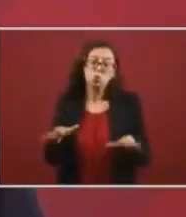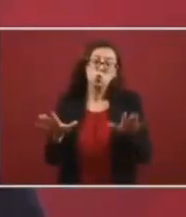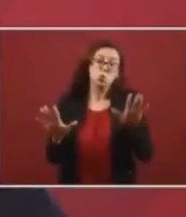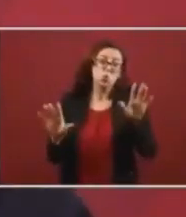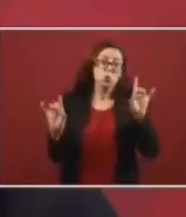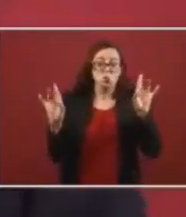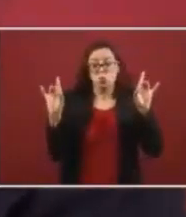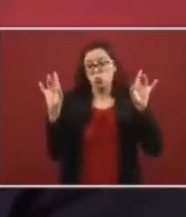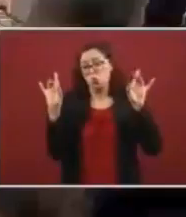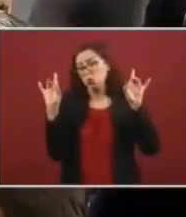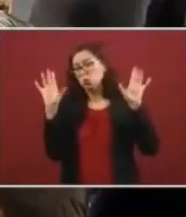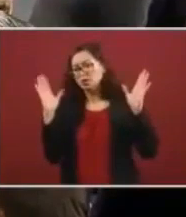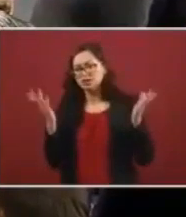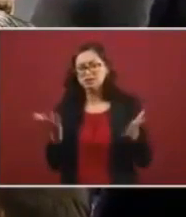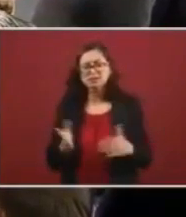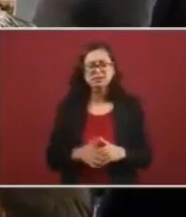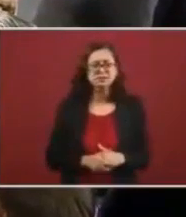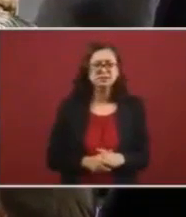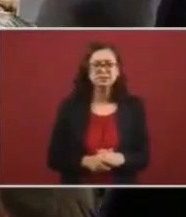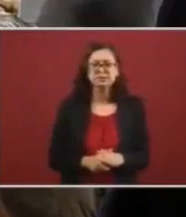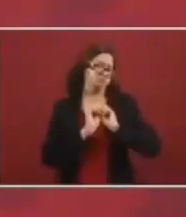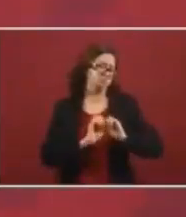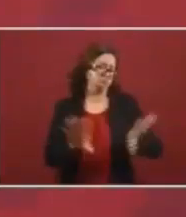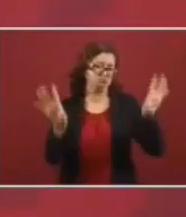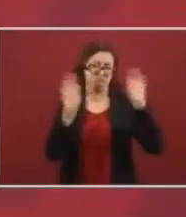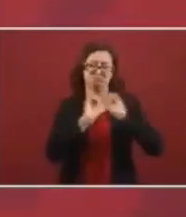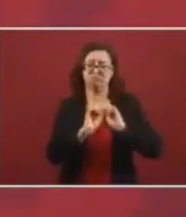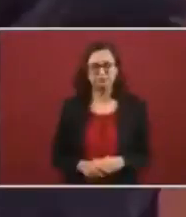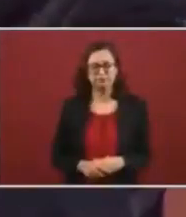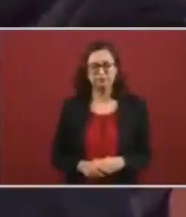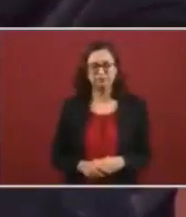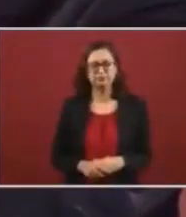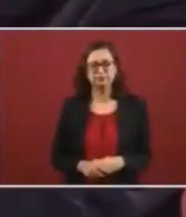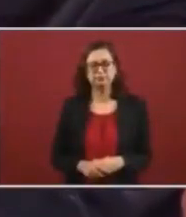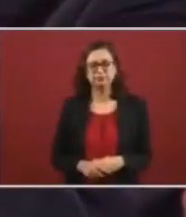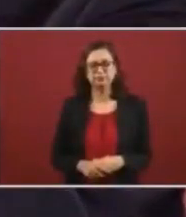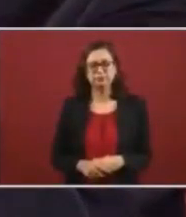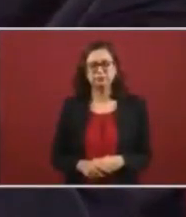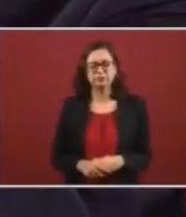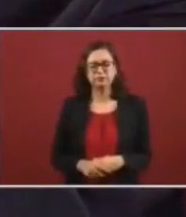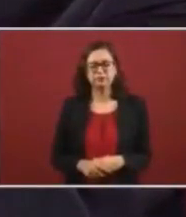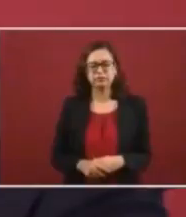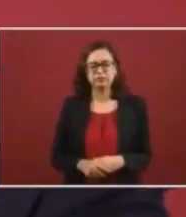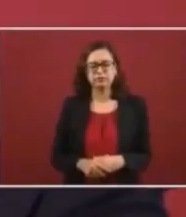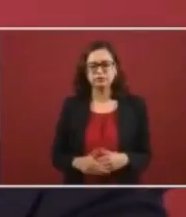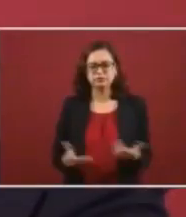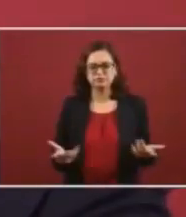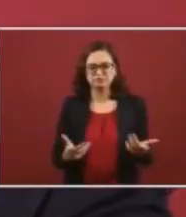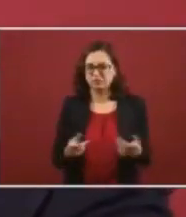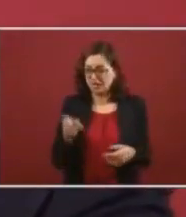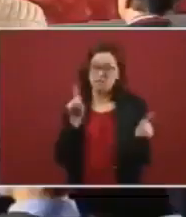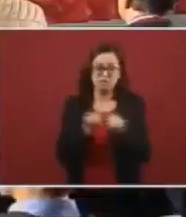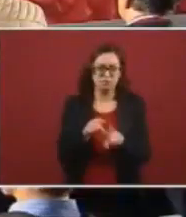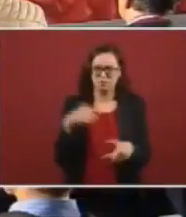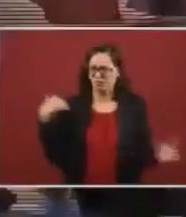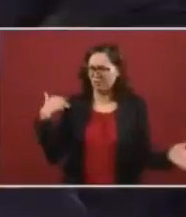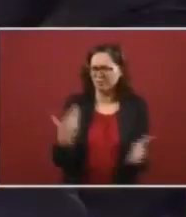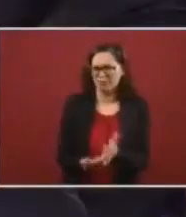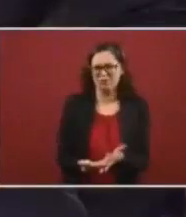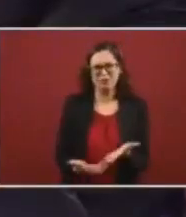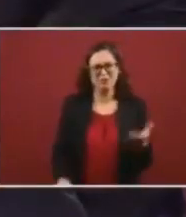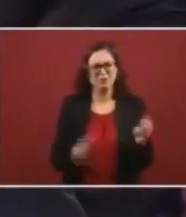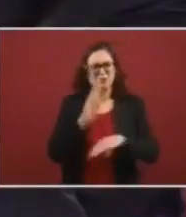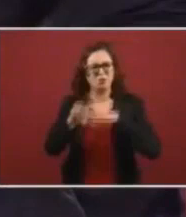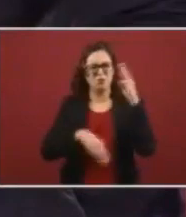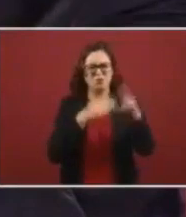y se desataba una campaña que acababa con el prestigio de un dirigente. Los